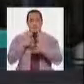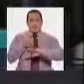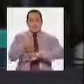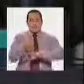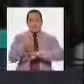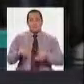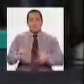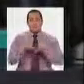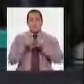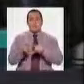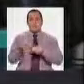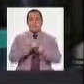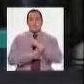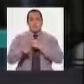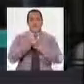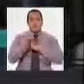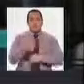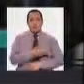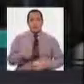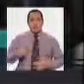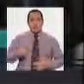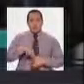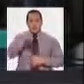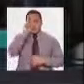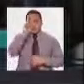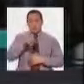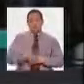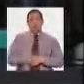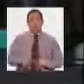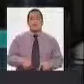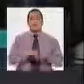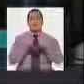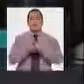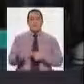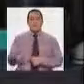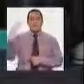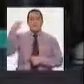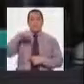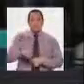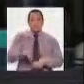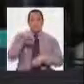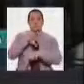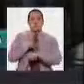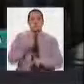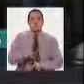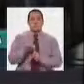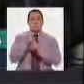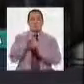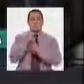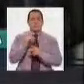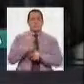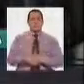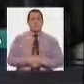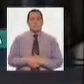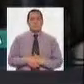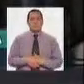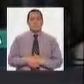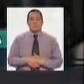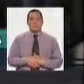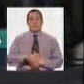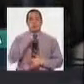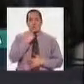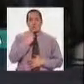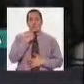incurrido en la defensa del Estado peruano. También vino el médico forense británico